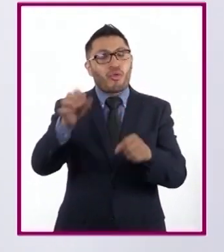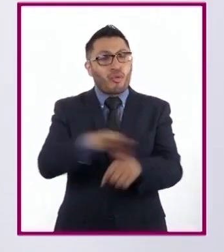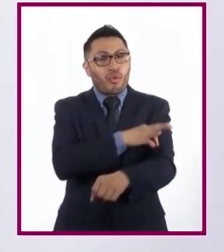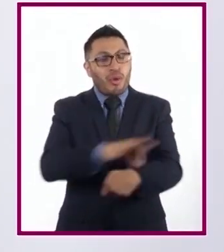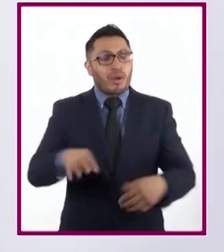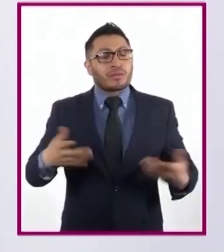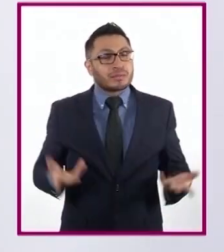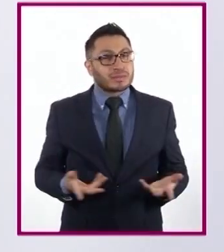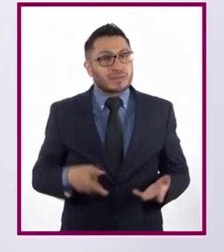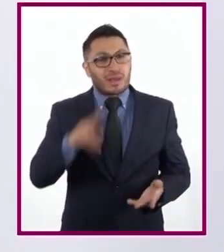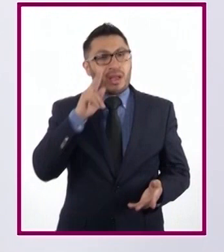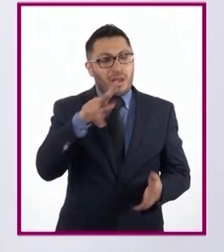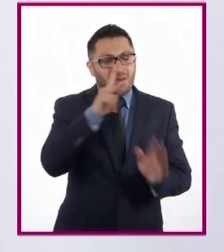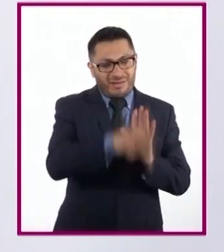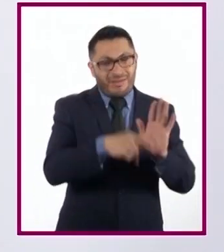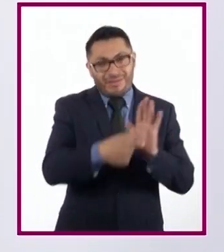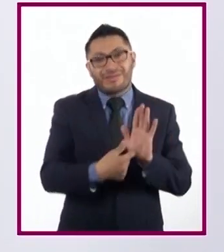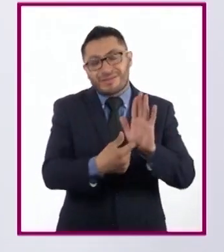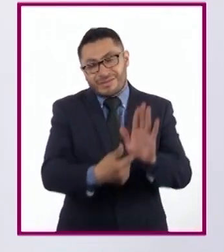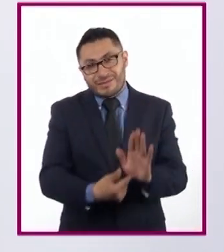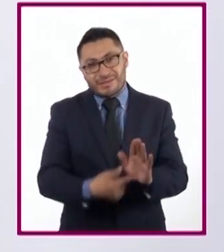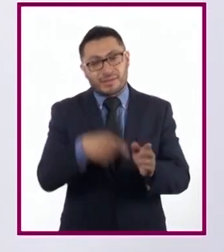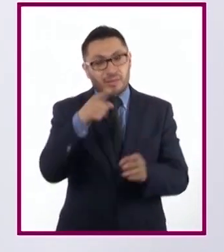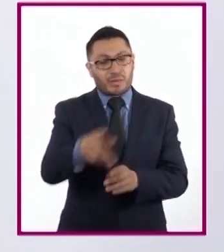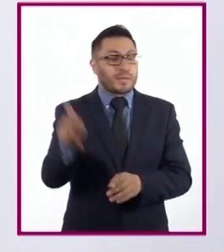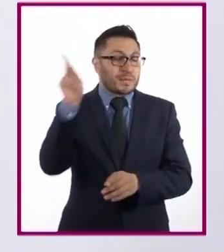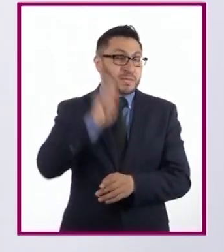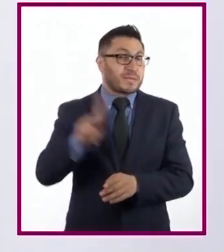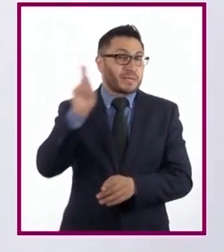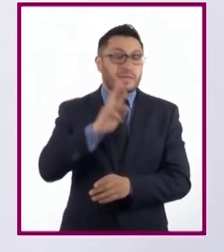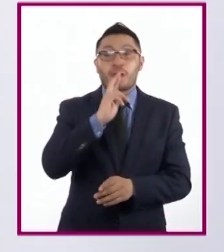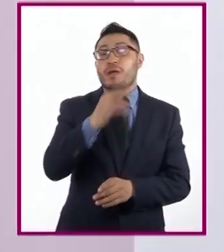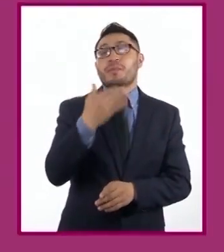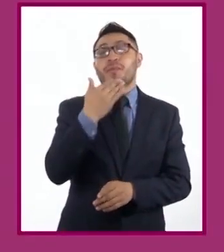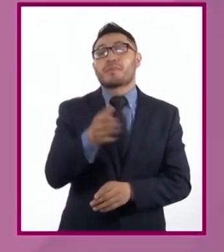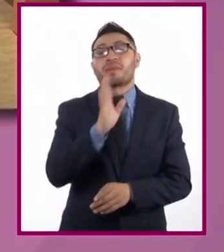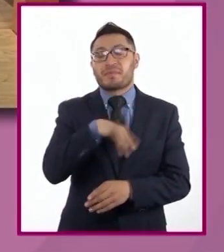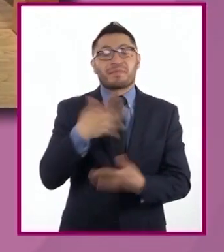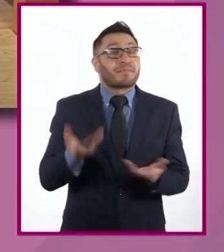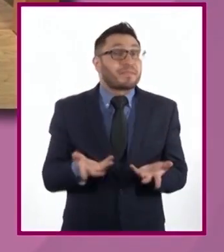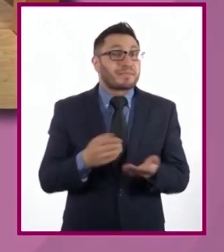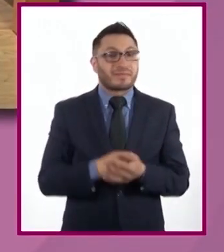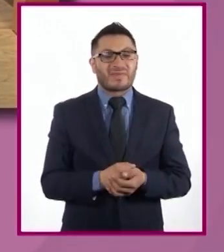siguiente audiovisual que les ayudará a confirmar su respuesta.